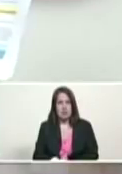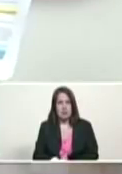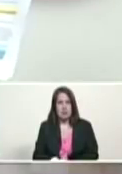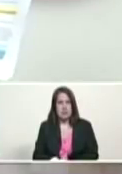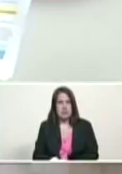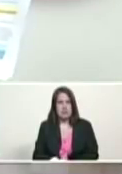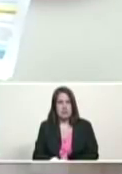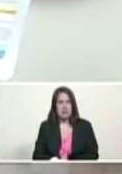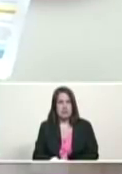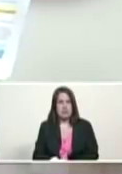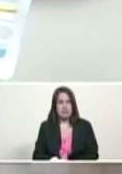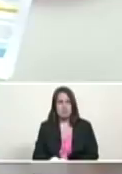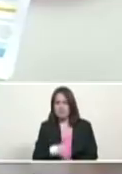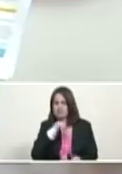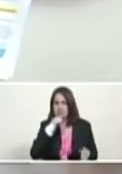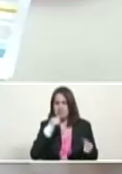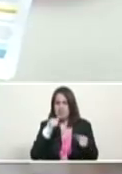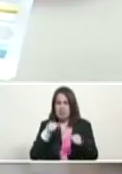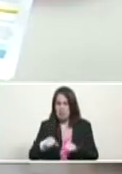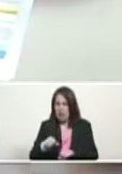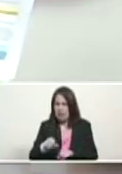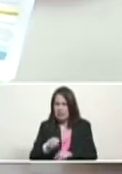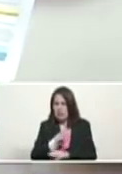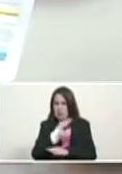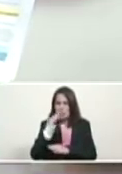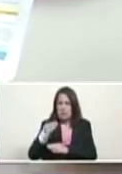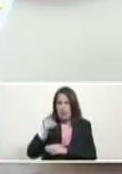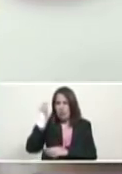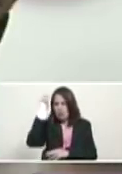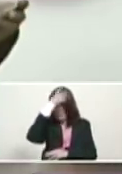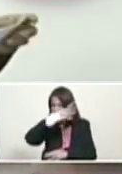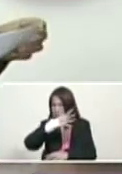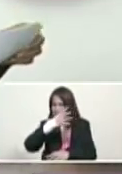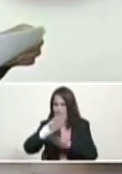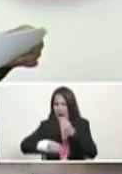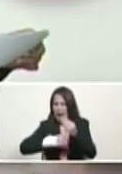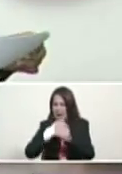imprudente estrategia de seguridad cibernética de Trump, lo critican.